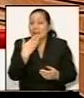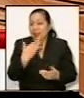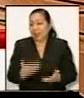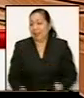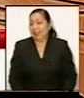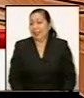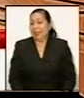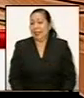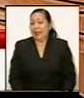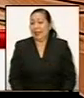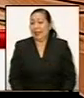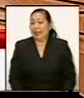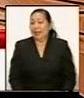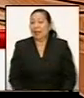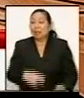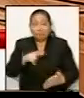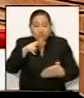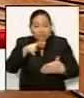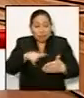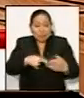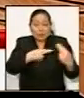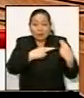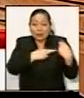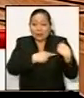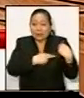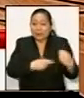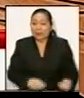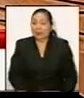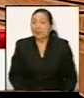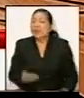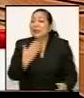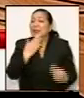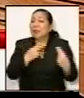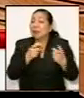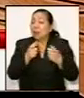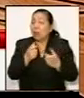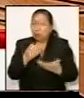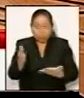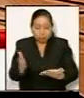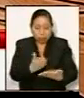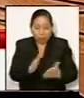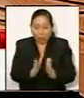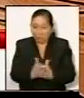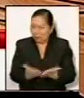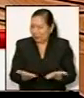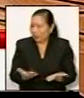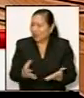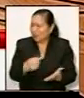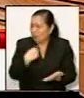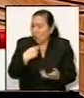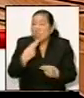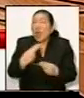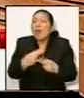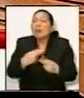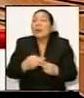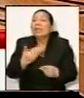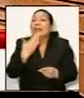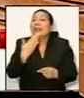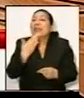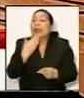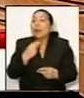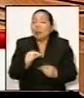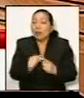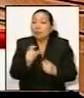los revisores quienes han sido los responsables del control de calidad porque queremos sacar los moldes nombres y